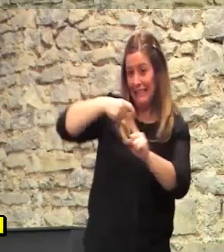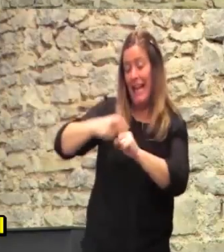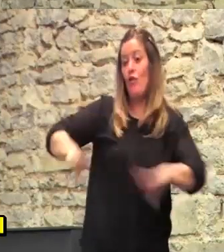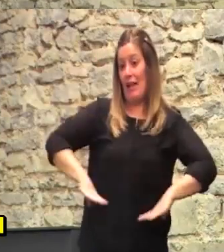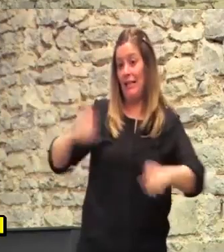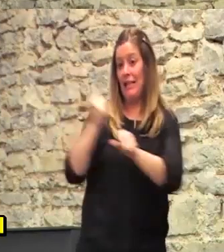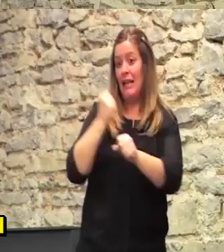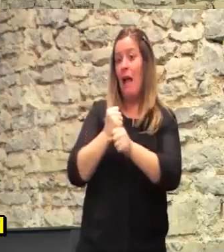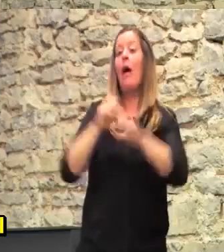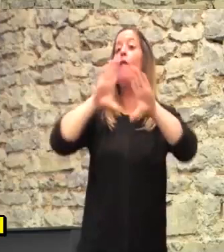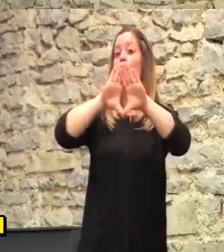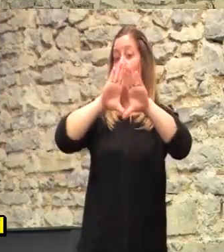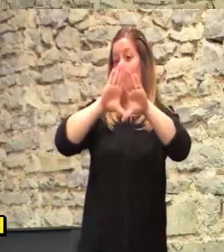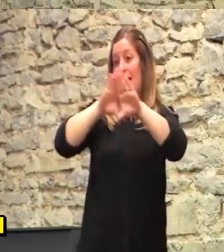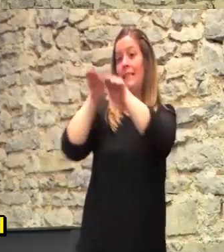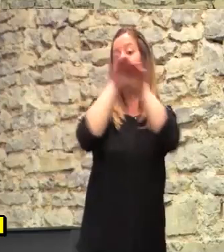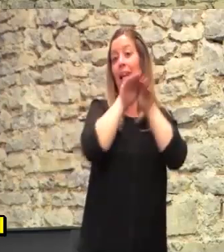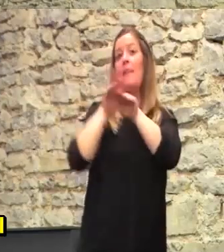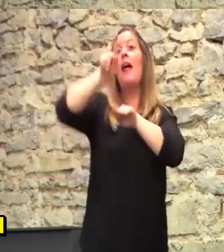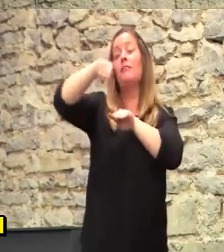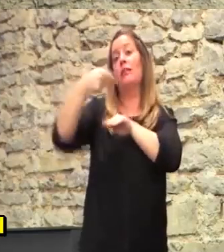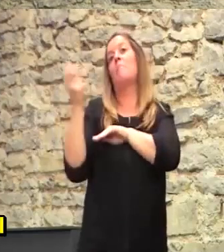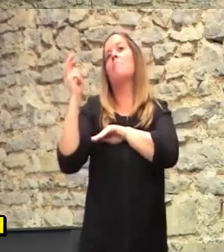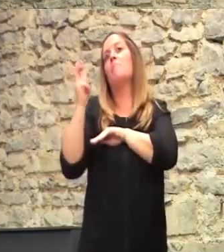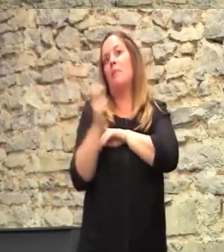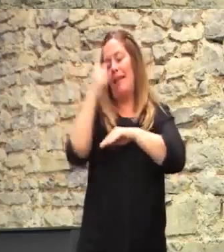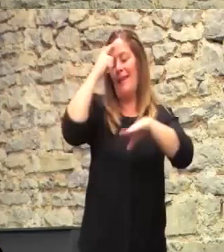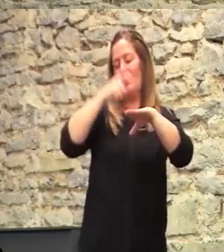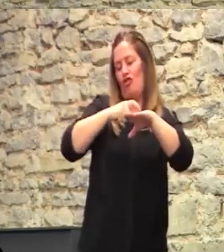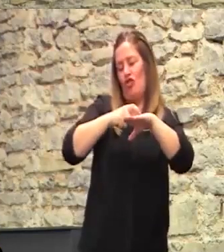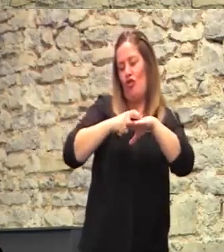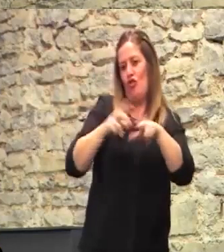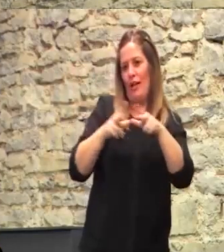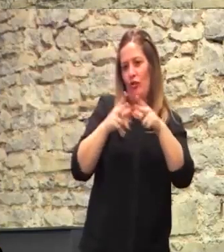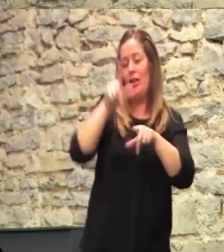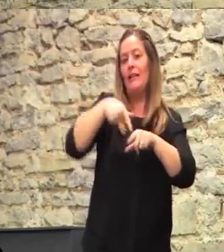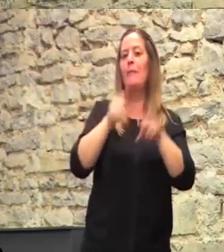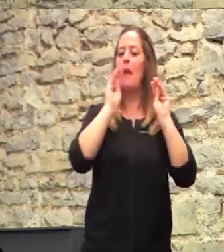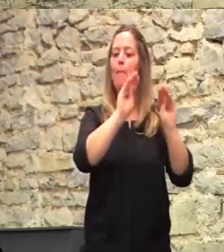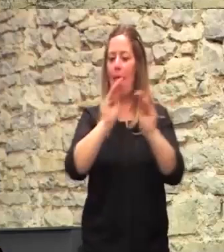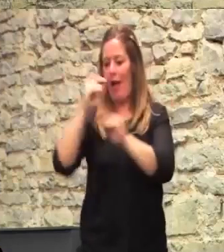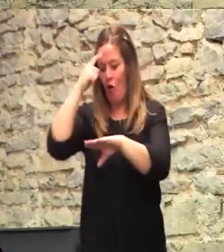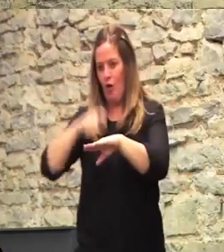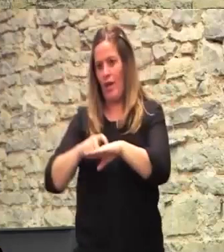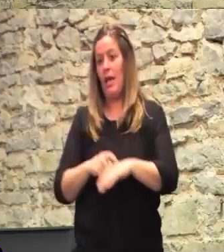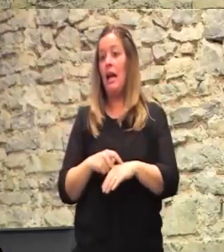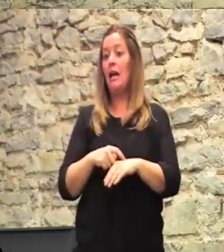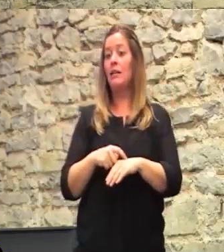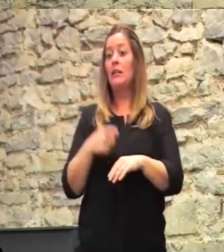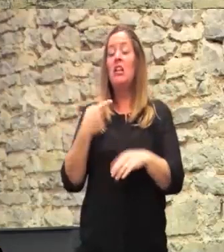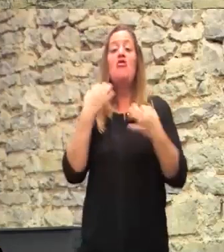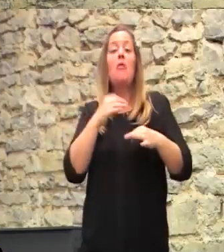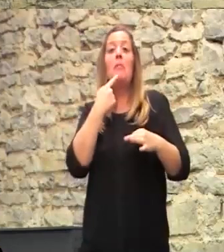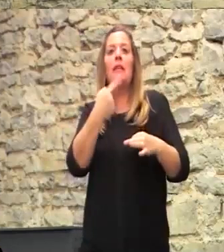equidad proviene del área de la psicología social y de la pedagogía ella dice de sí misma que es hija